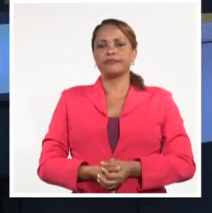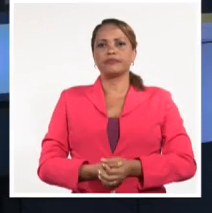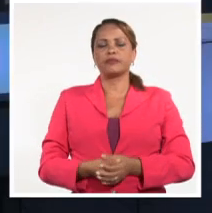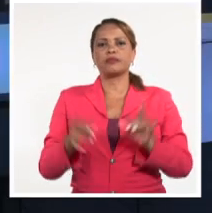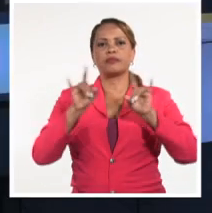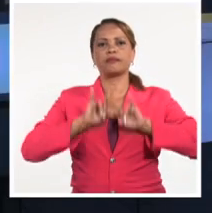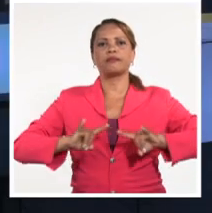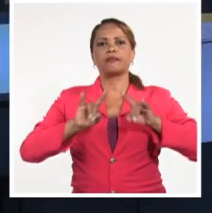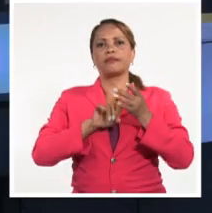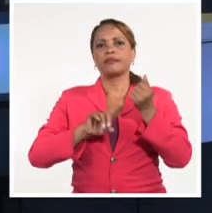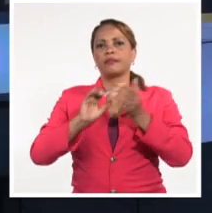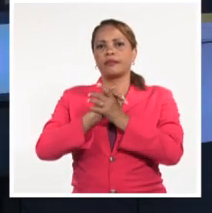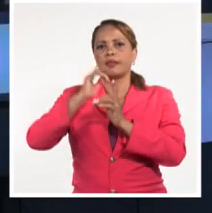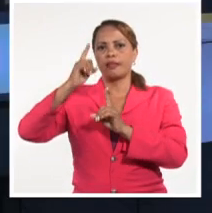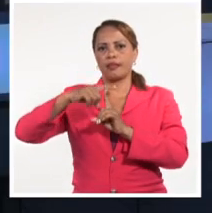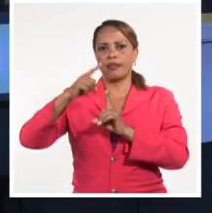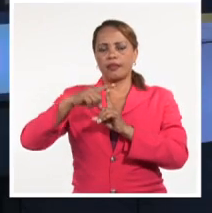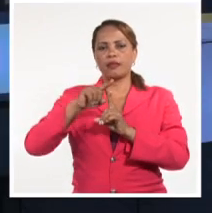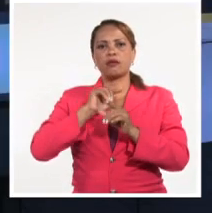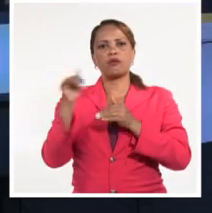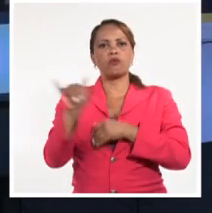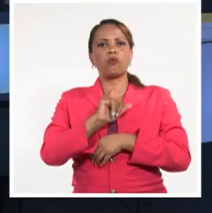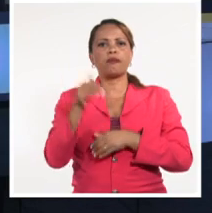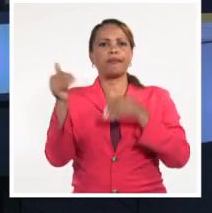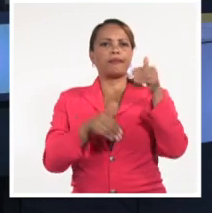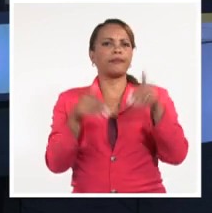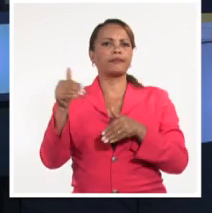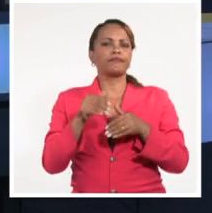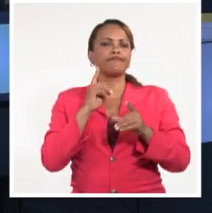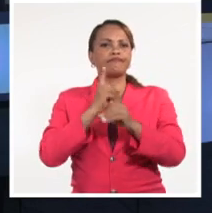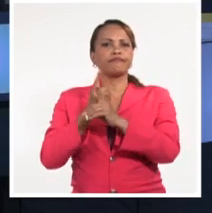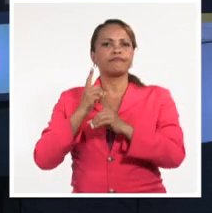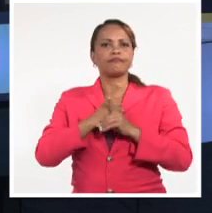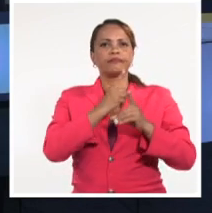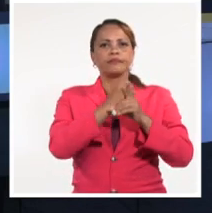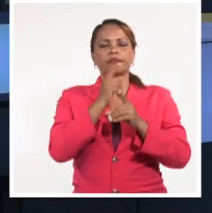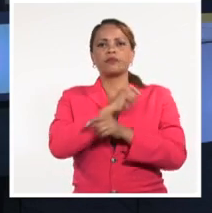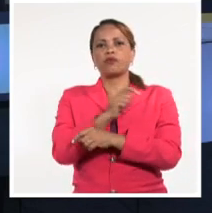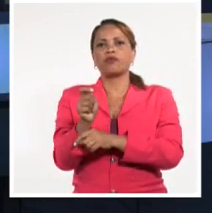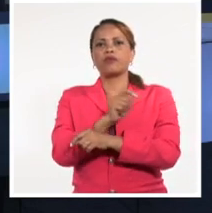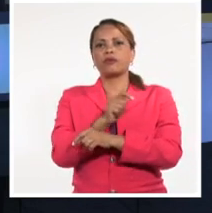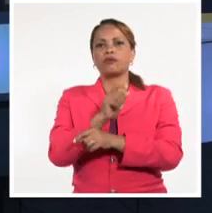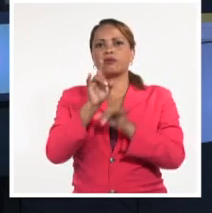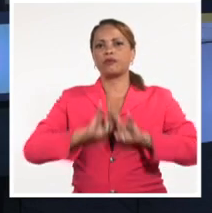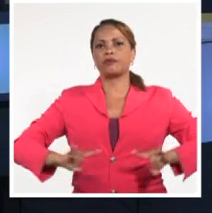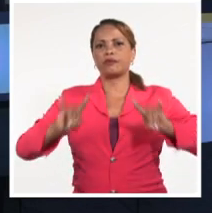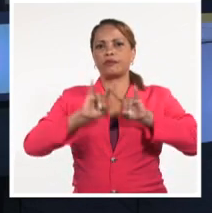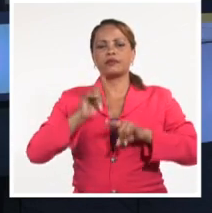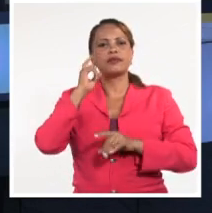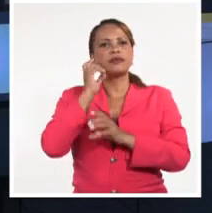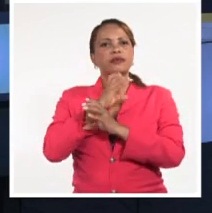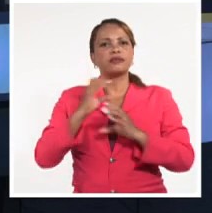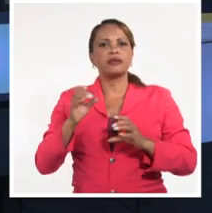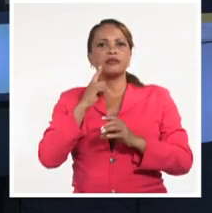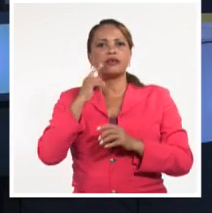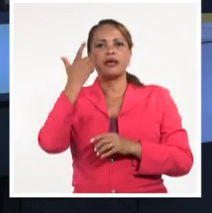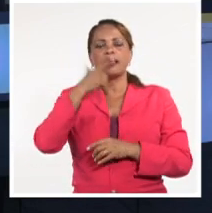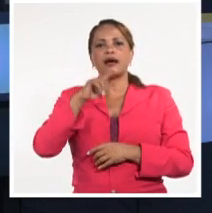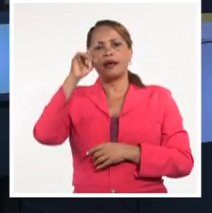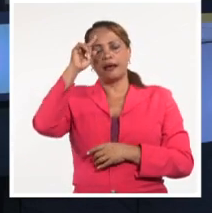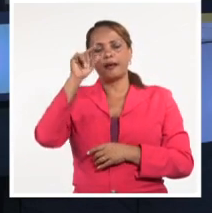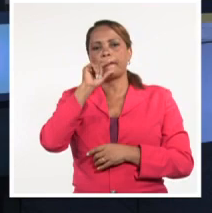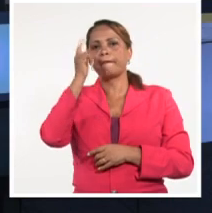de Matanzas Camilo Cienfuegos participó hoy en un encuentro con profesores de la Universidad de Ciencias Aplicadas de Ansbach,